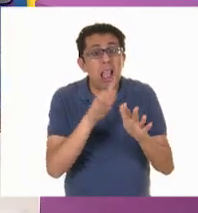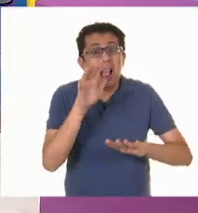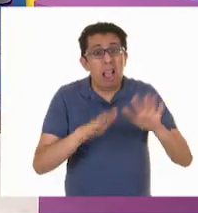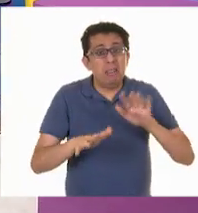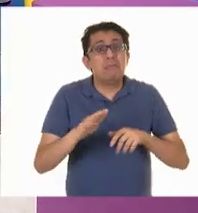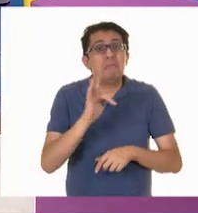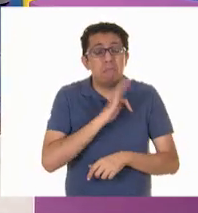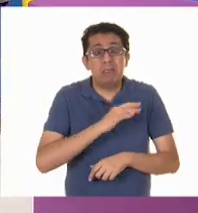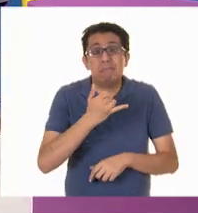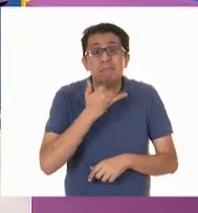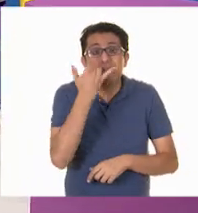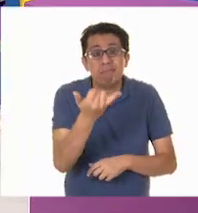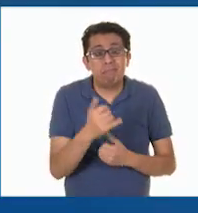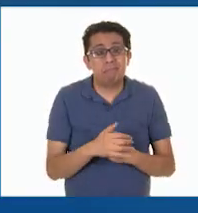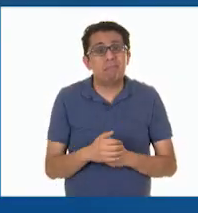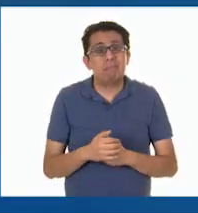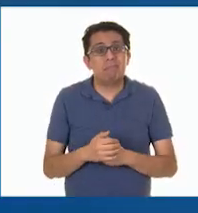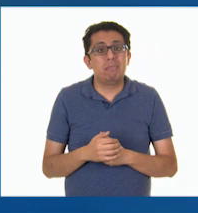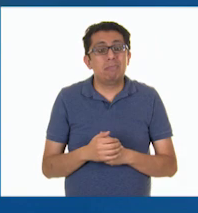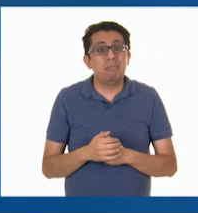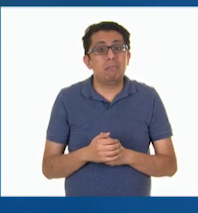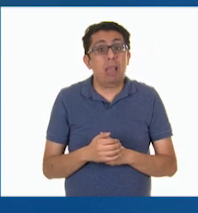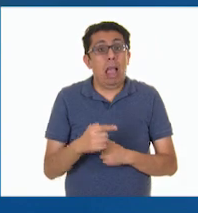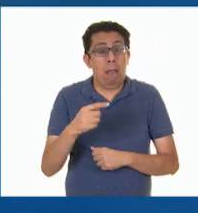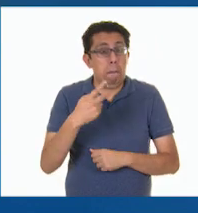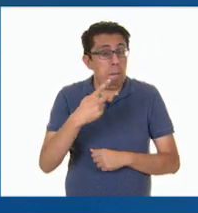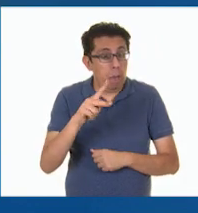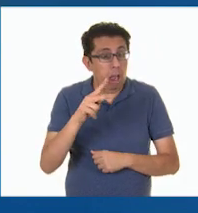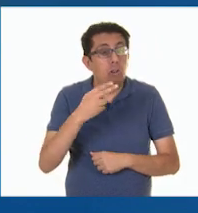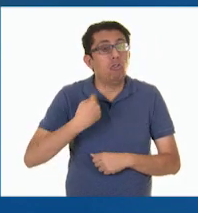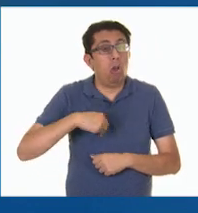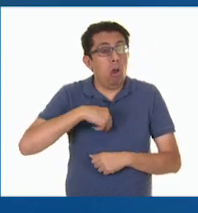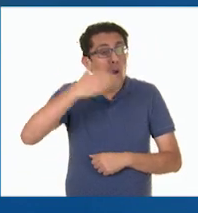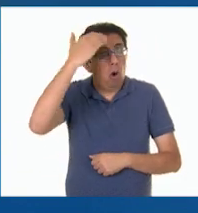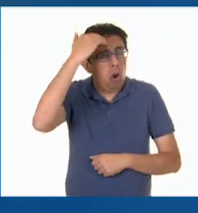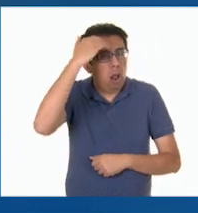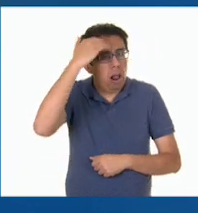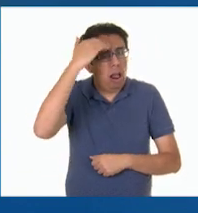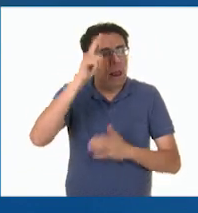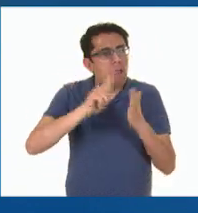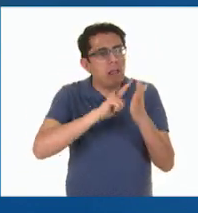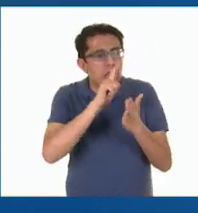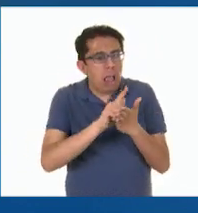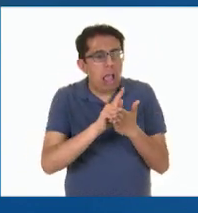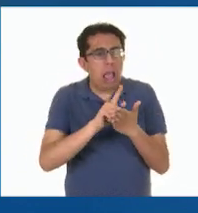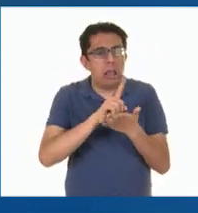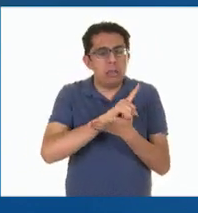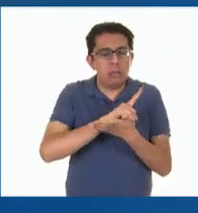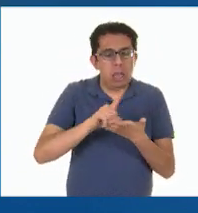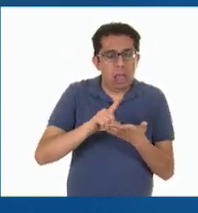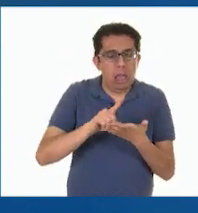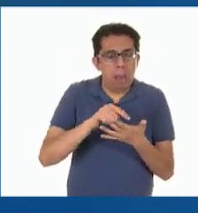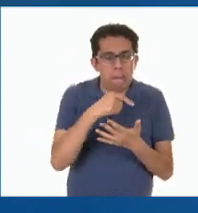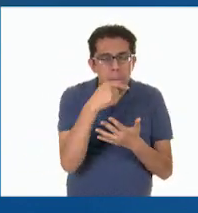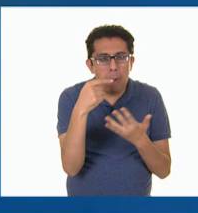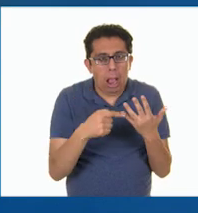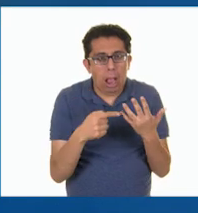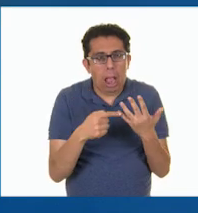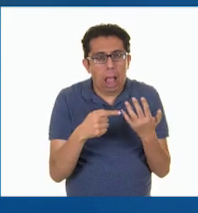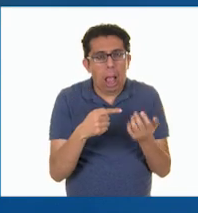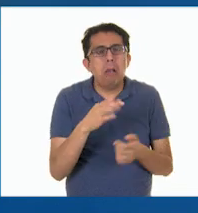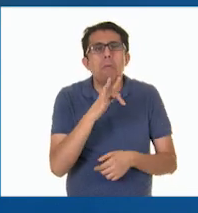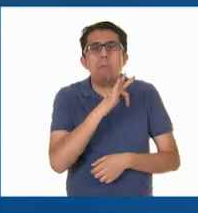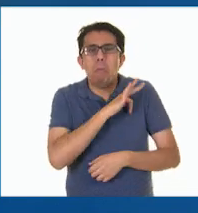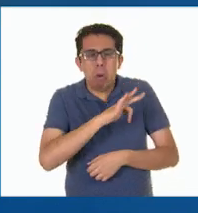equivoca. Pues, y entonces, si nosotros conocemos y sabemos nuestros derechos, pues entonces podemos exigir y decir, ¿sabes qué? Esto fue